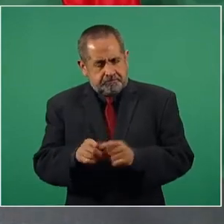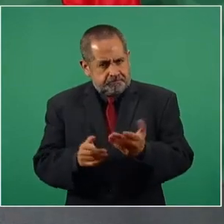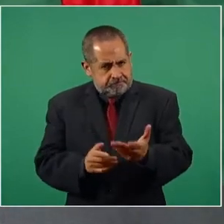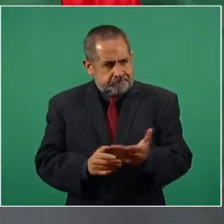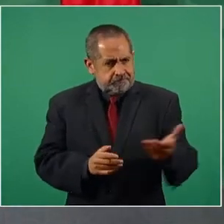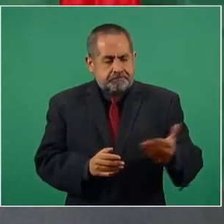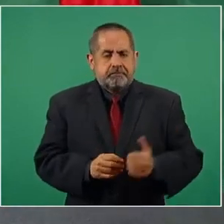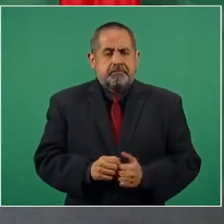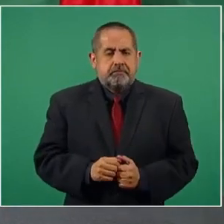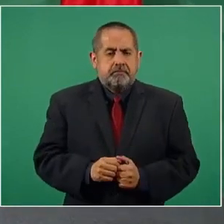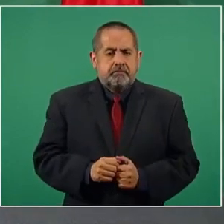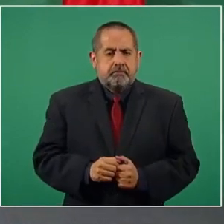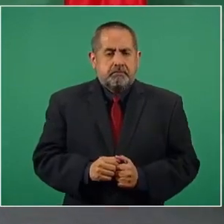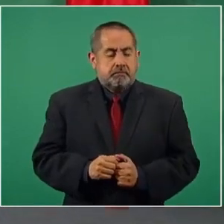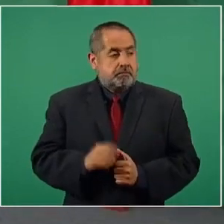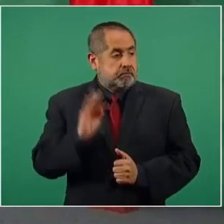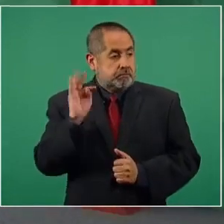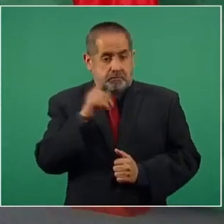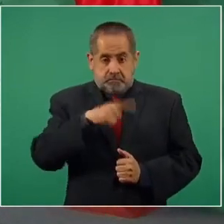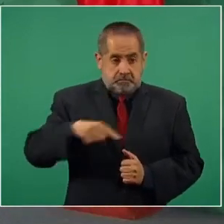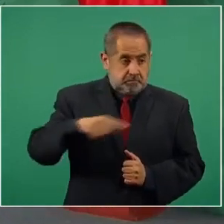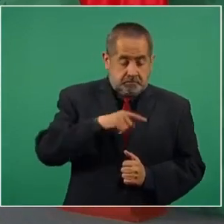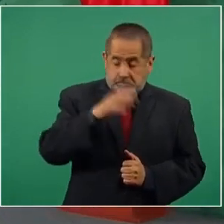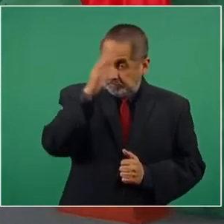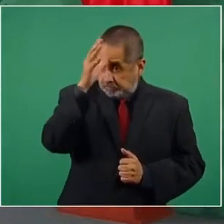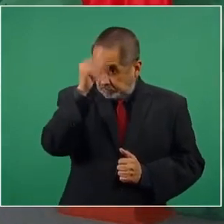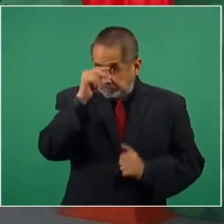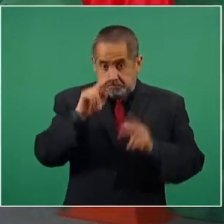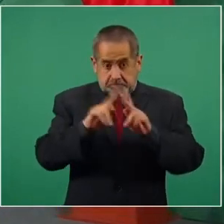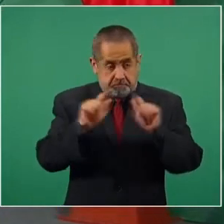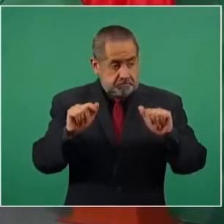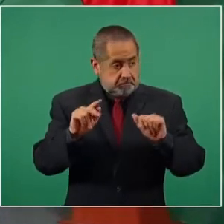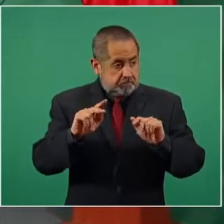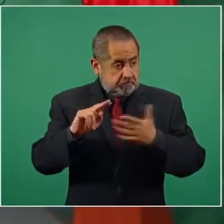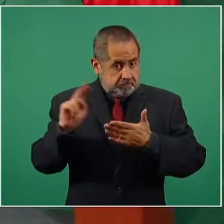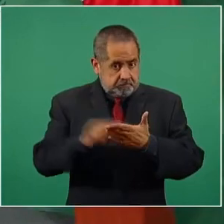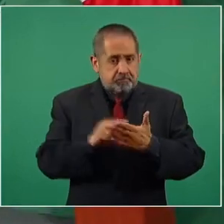de lograrse este acuerdo, voy yo